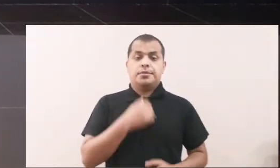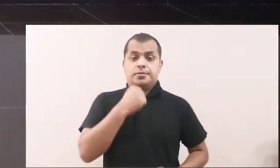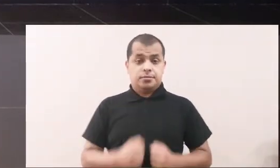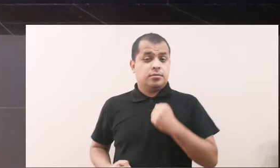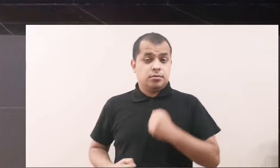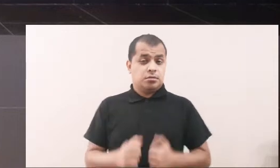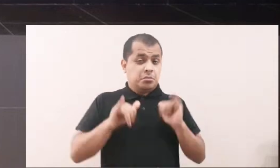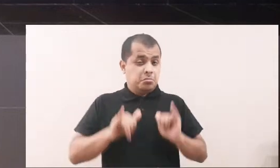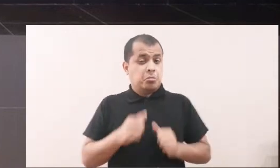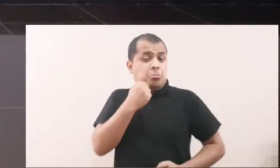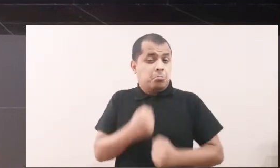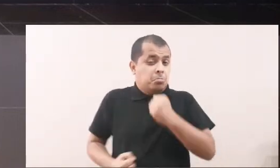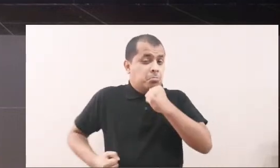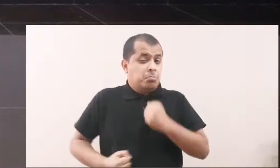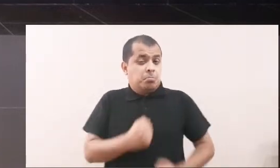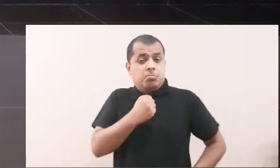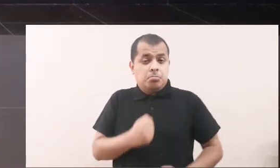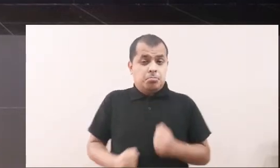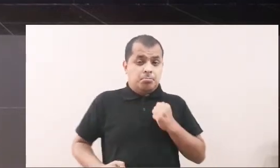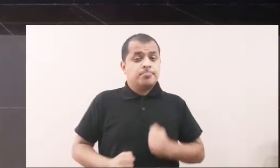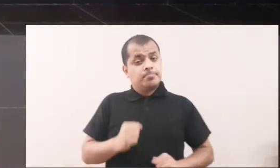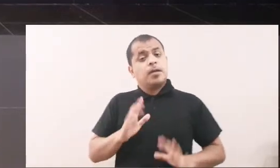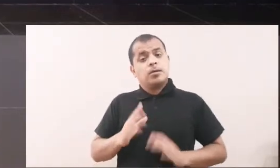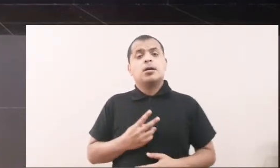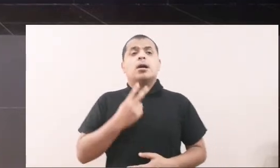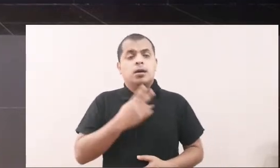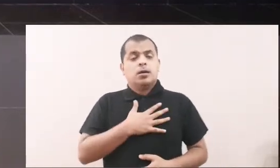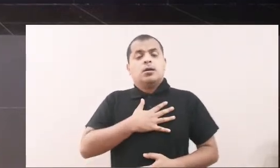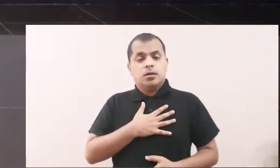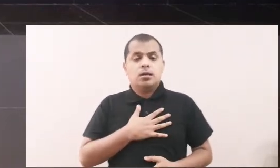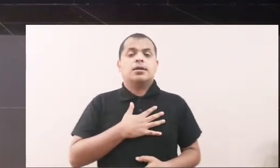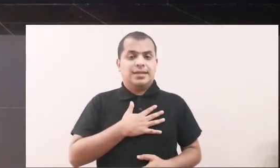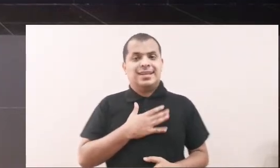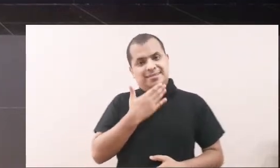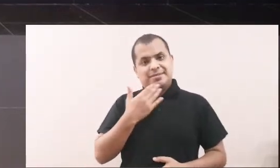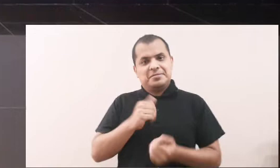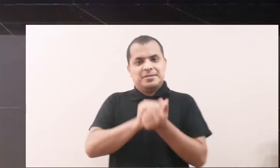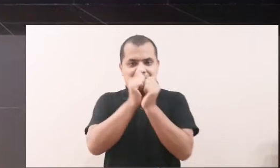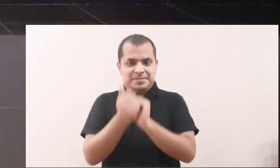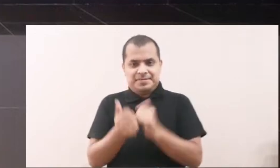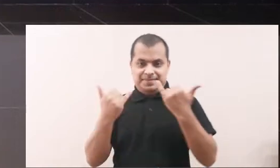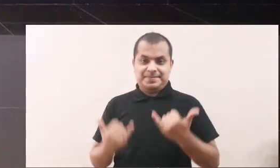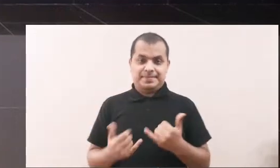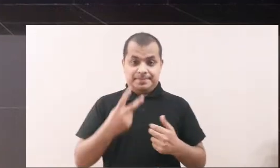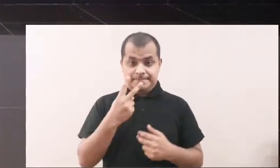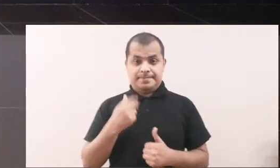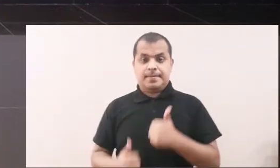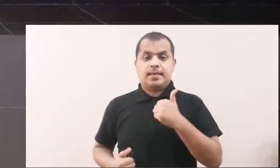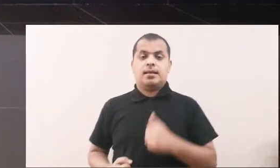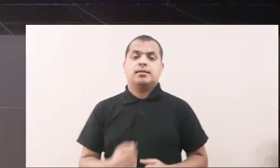ejercicios o solamente podemos estar marchando sobre el sitio para agitarnos. No, ¿no es cierto? Vamos variando el ejercicio, ¿qué les